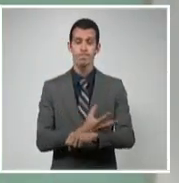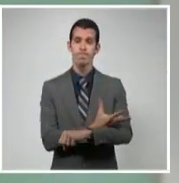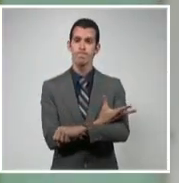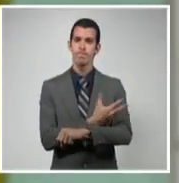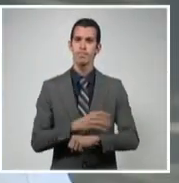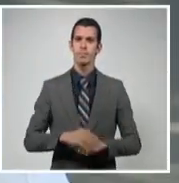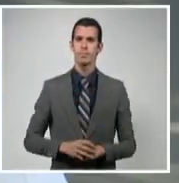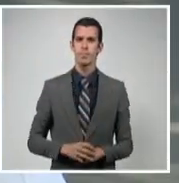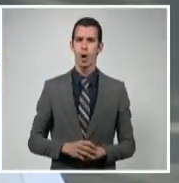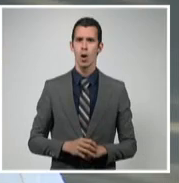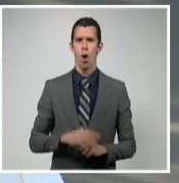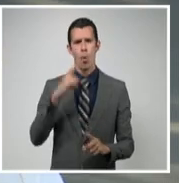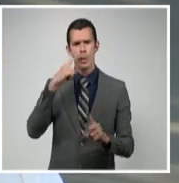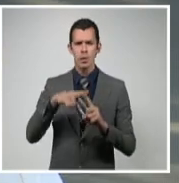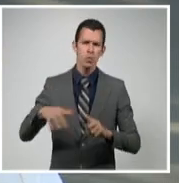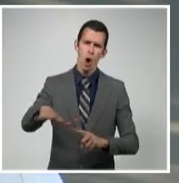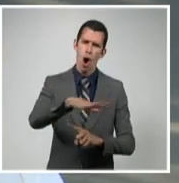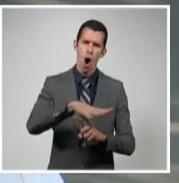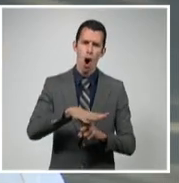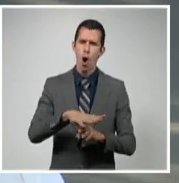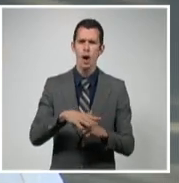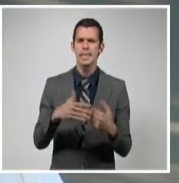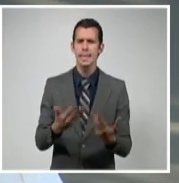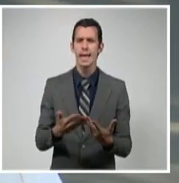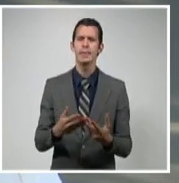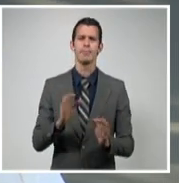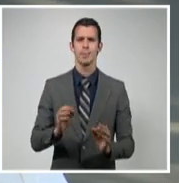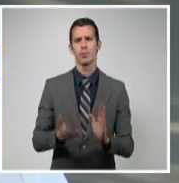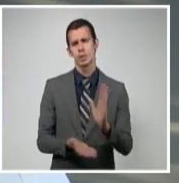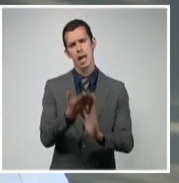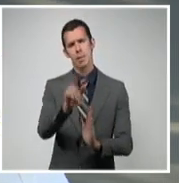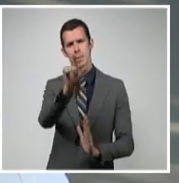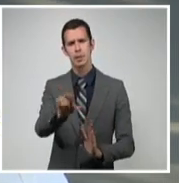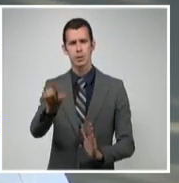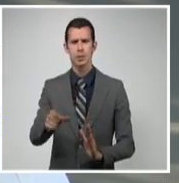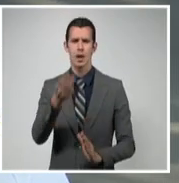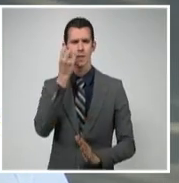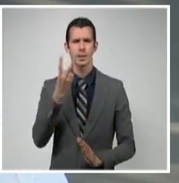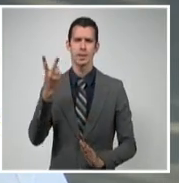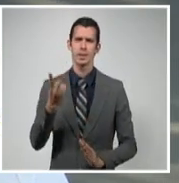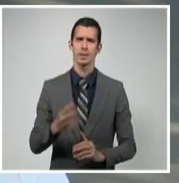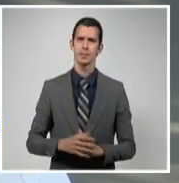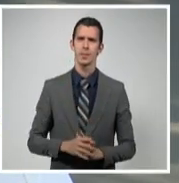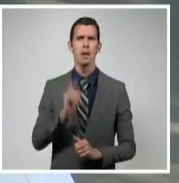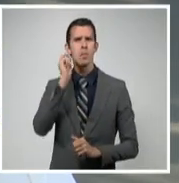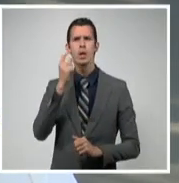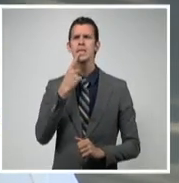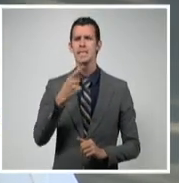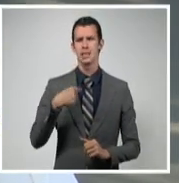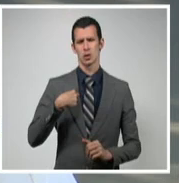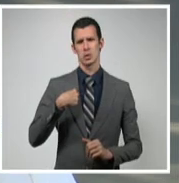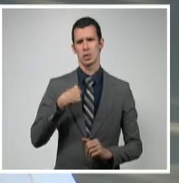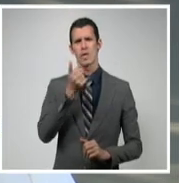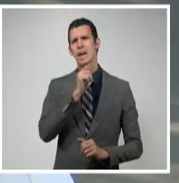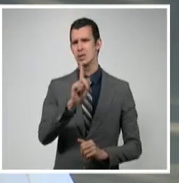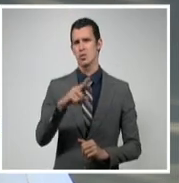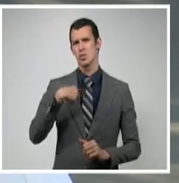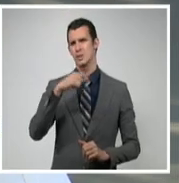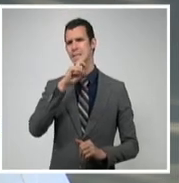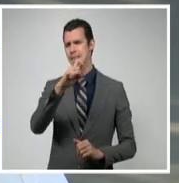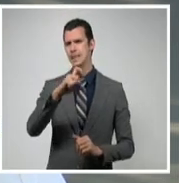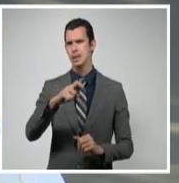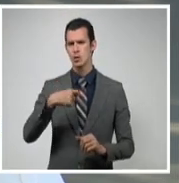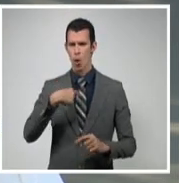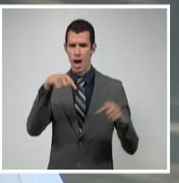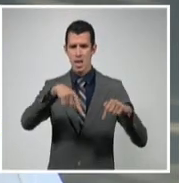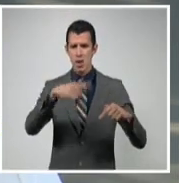salvar vidas. Y fue muy difícil porque tengo un hijo, tengo mi madre, y fue algo de verdad muy doloroso